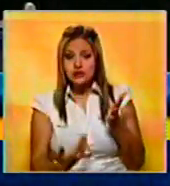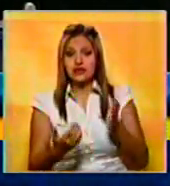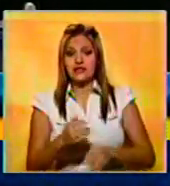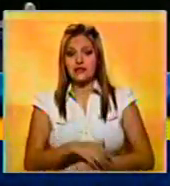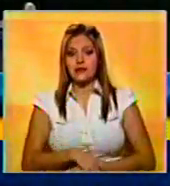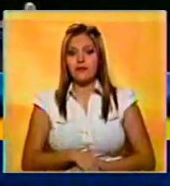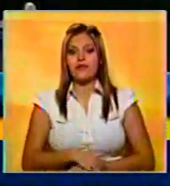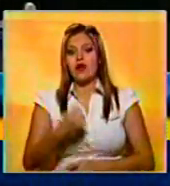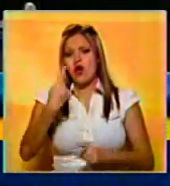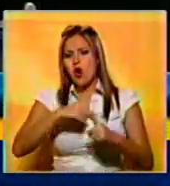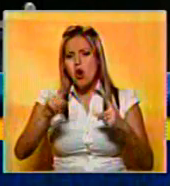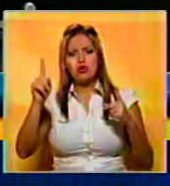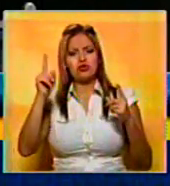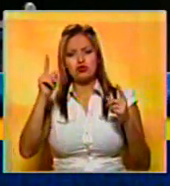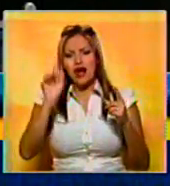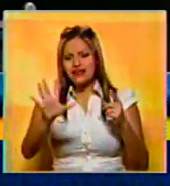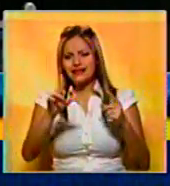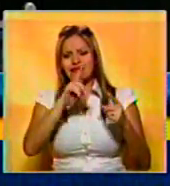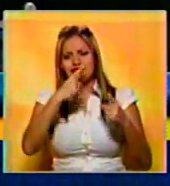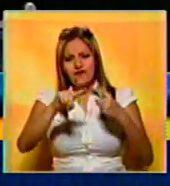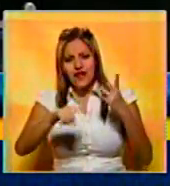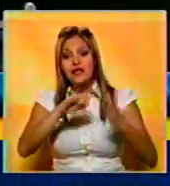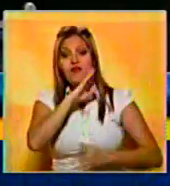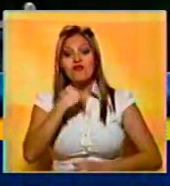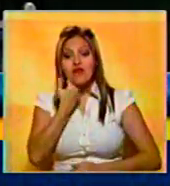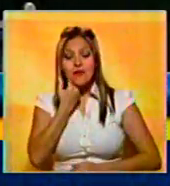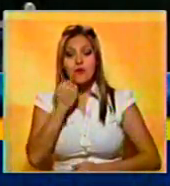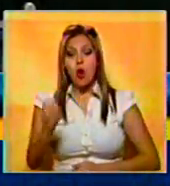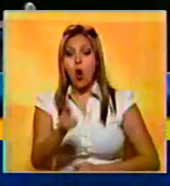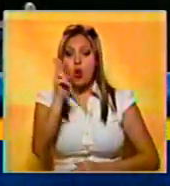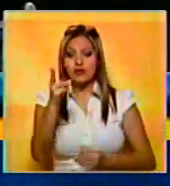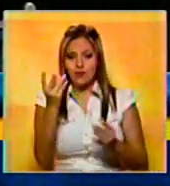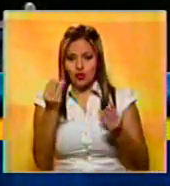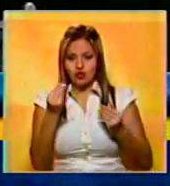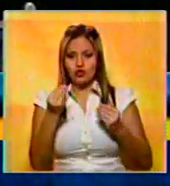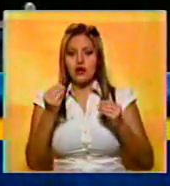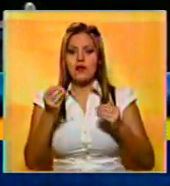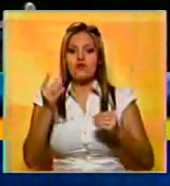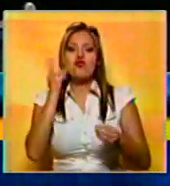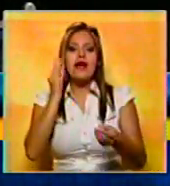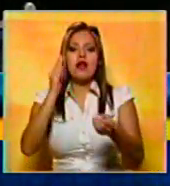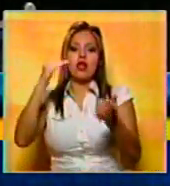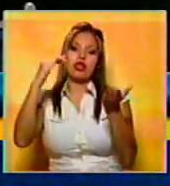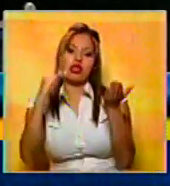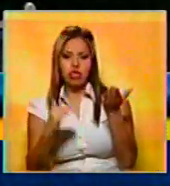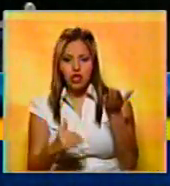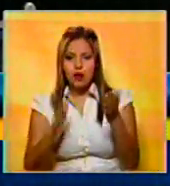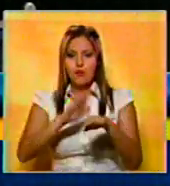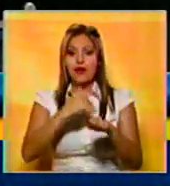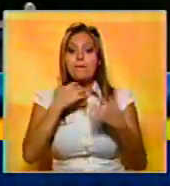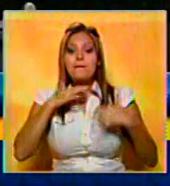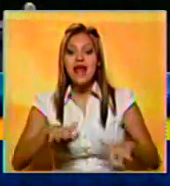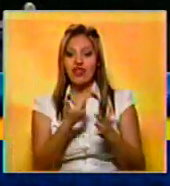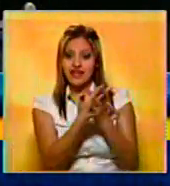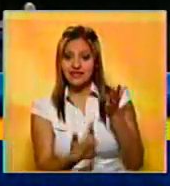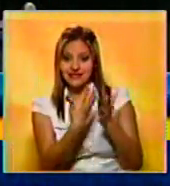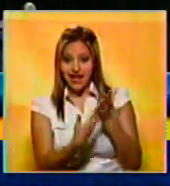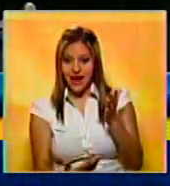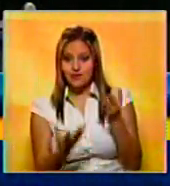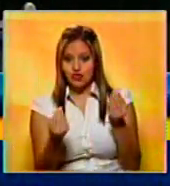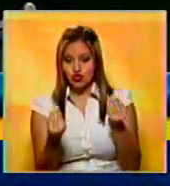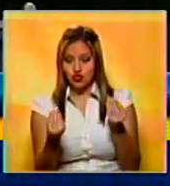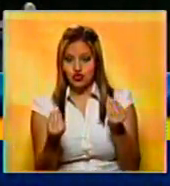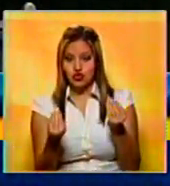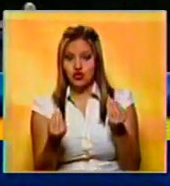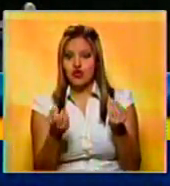metrorragias, las hipermenorreas, las menometrorragias, que producen descenso de la hemoglobina de la paciente, que las tornan anémicas,